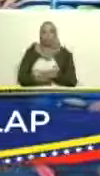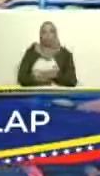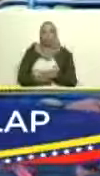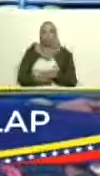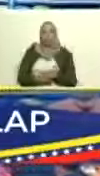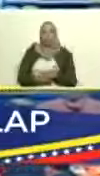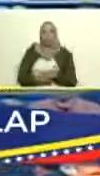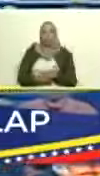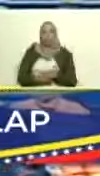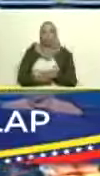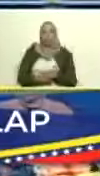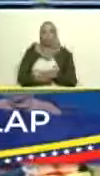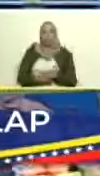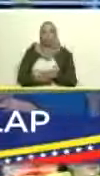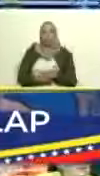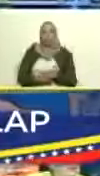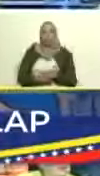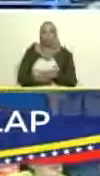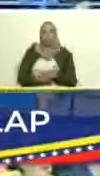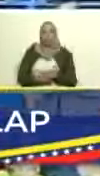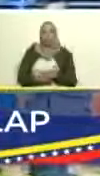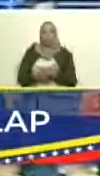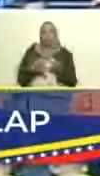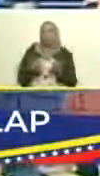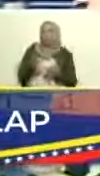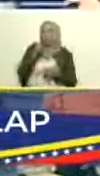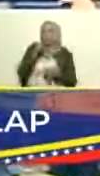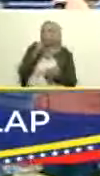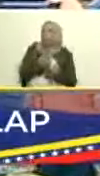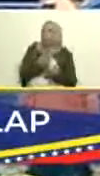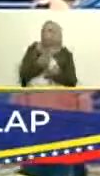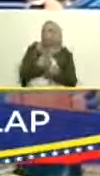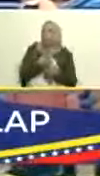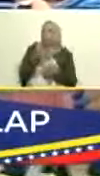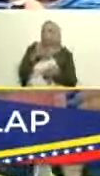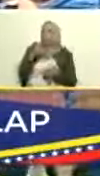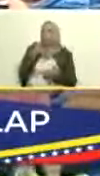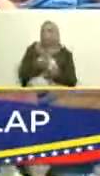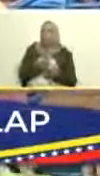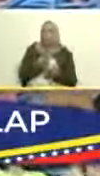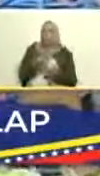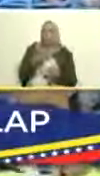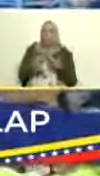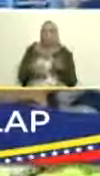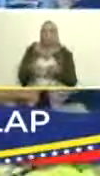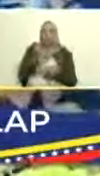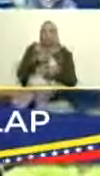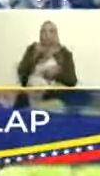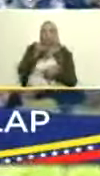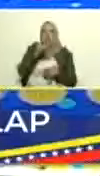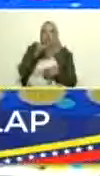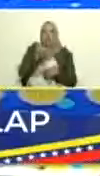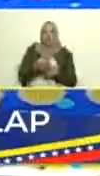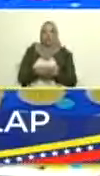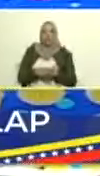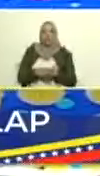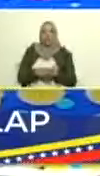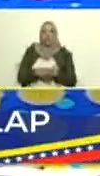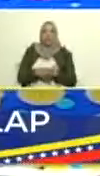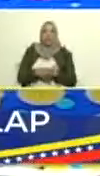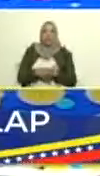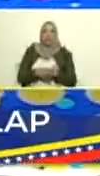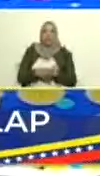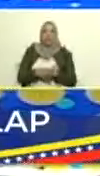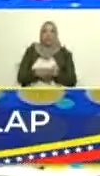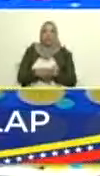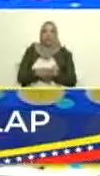Y ahora hay que ir al combo, presta, al Trabuco Club. Vámonos a Carayaca un momento para que veamos cómo avanza